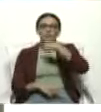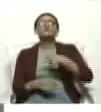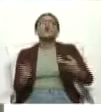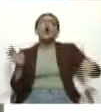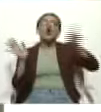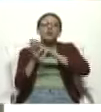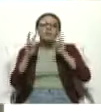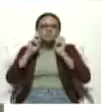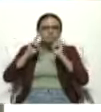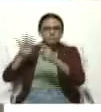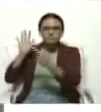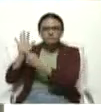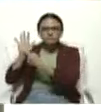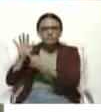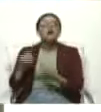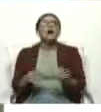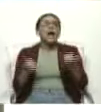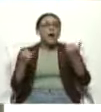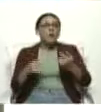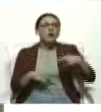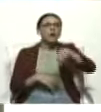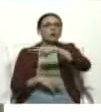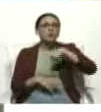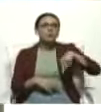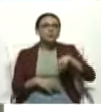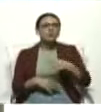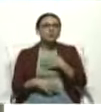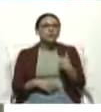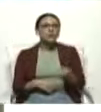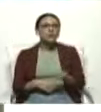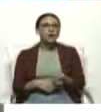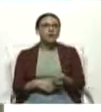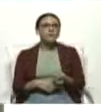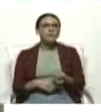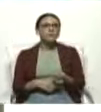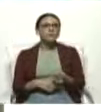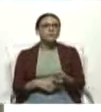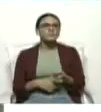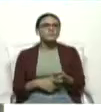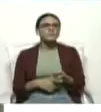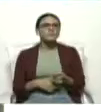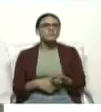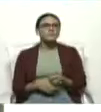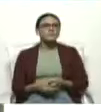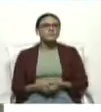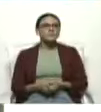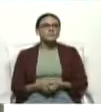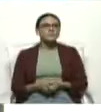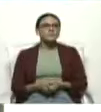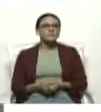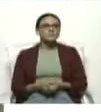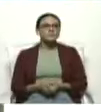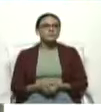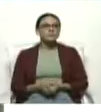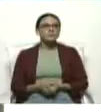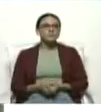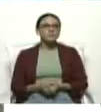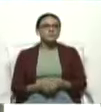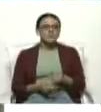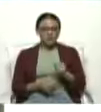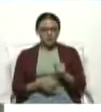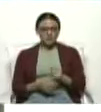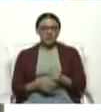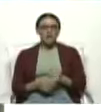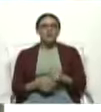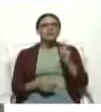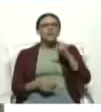2024. Quiero destacar que al mismo tiempo de hablar